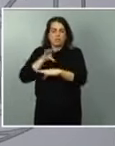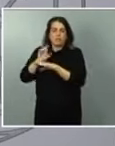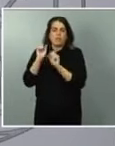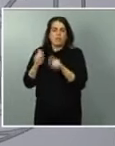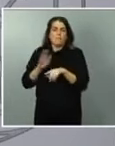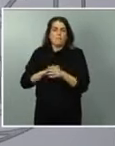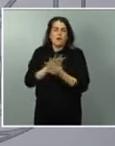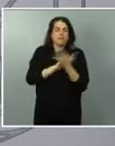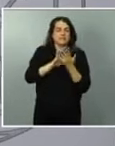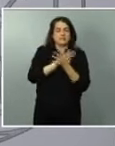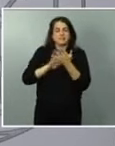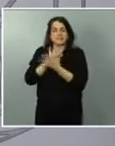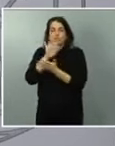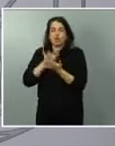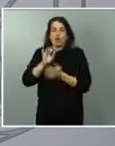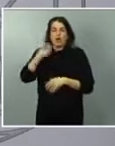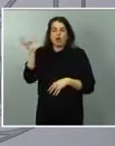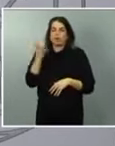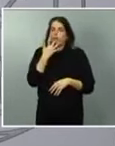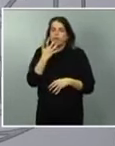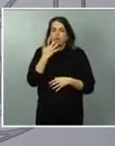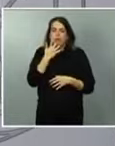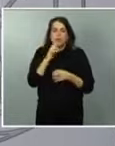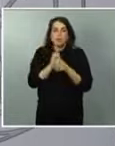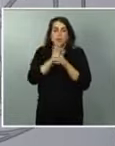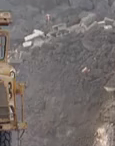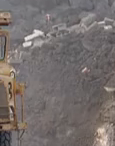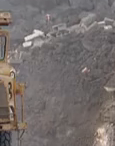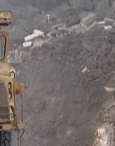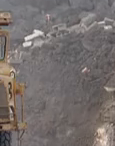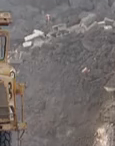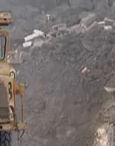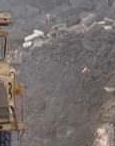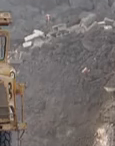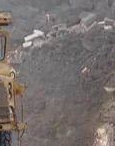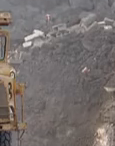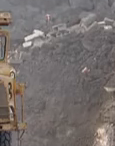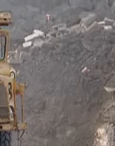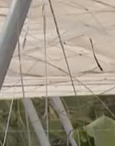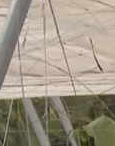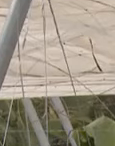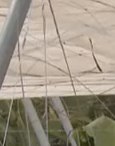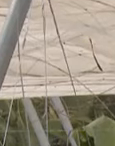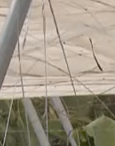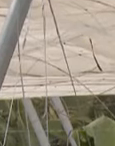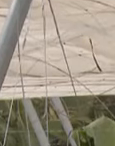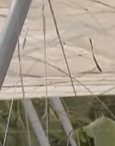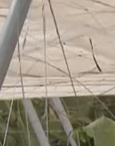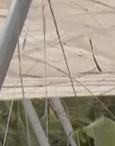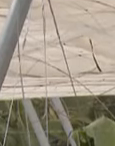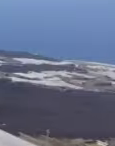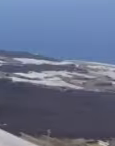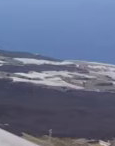ocasionados, en este caso por la erupción en el volcán de la isla de La Palma. En esta partida se incluye, por ejemplo, un plan